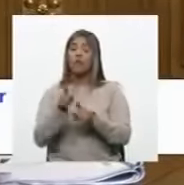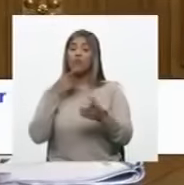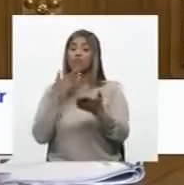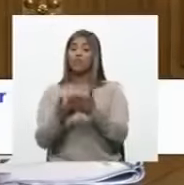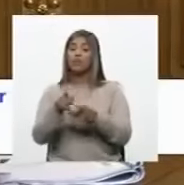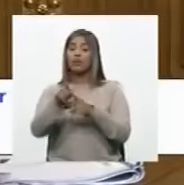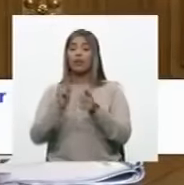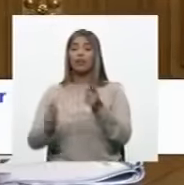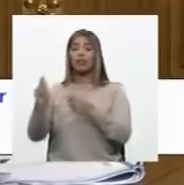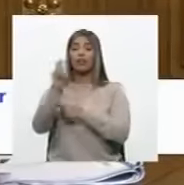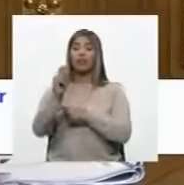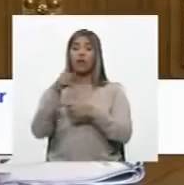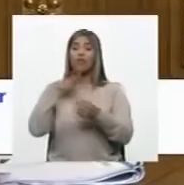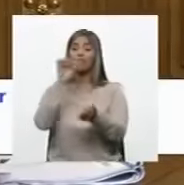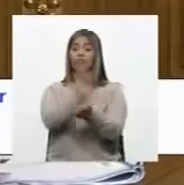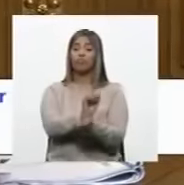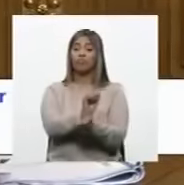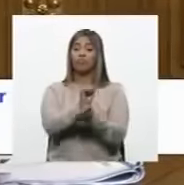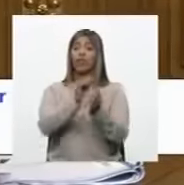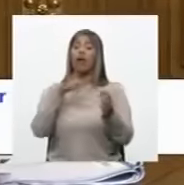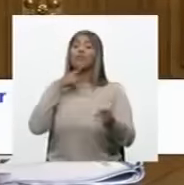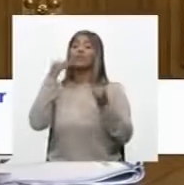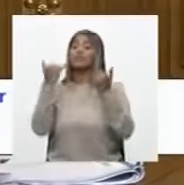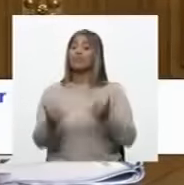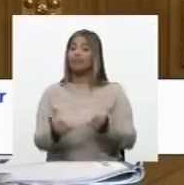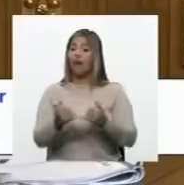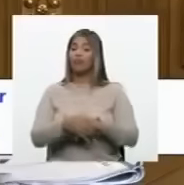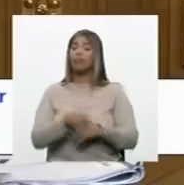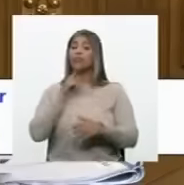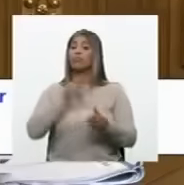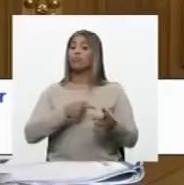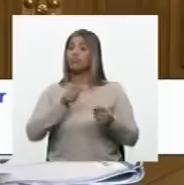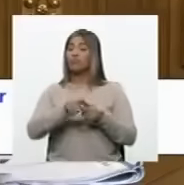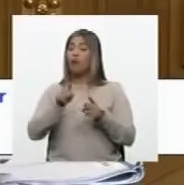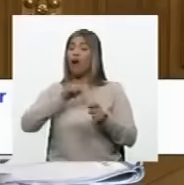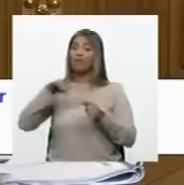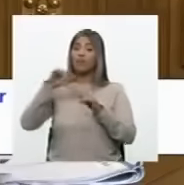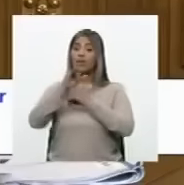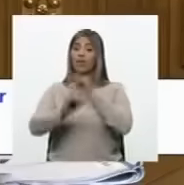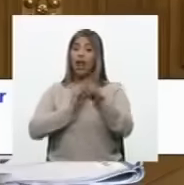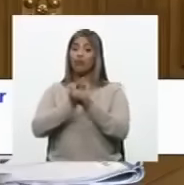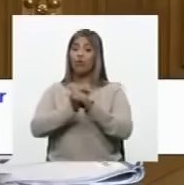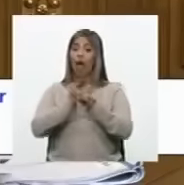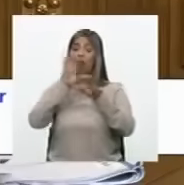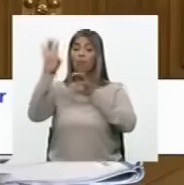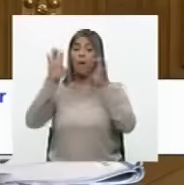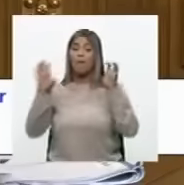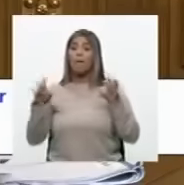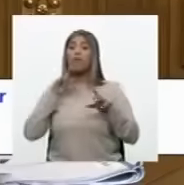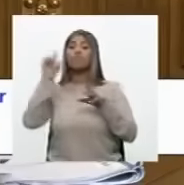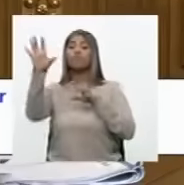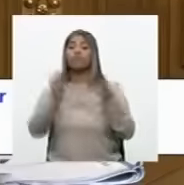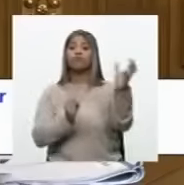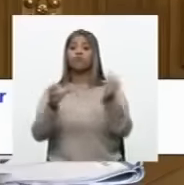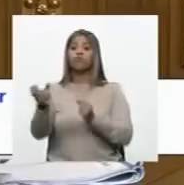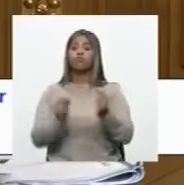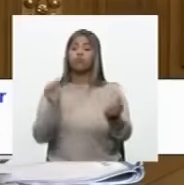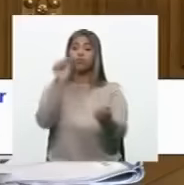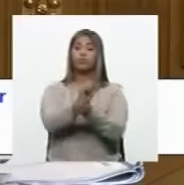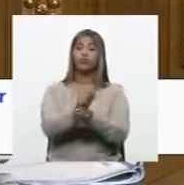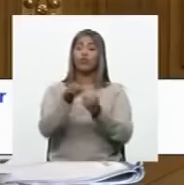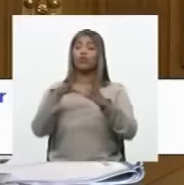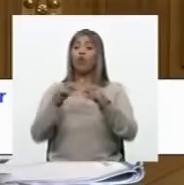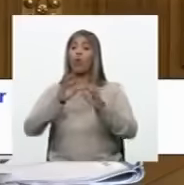solicite ante los tribunales penales orden de aprehensión y se emita alerta roja de Interpol contra todos los responsables e involucrados que orquestaron el